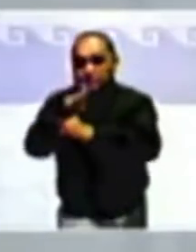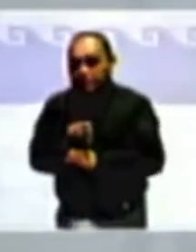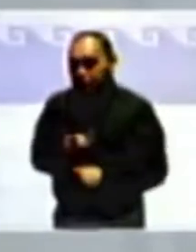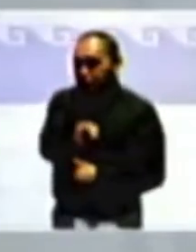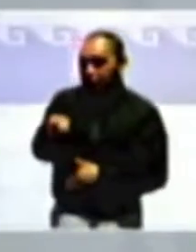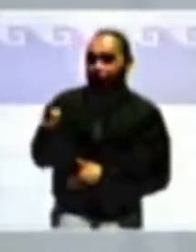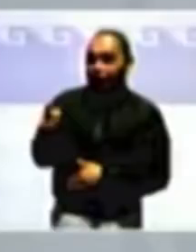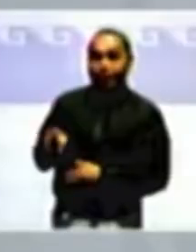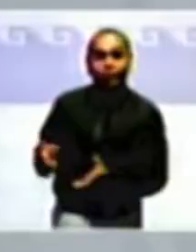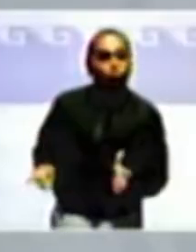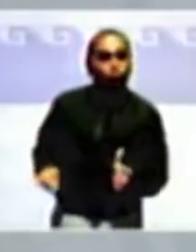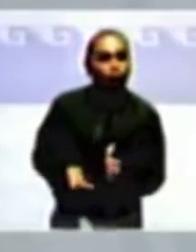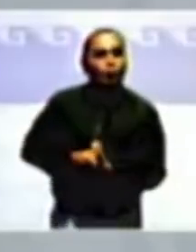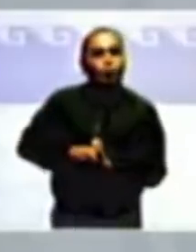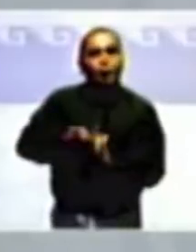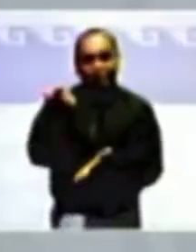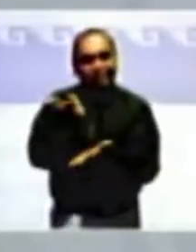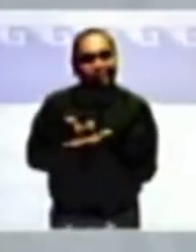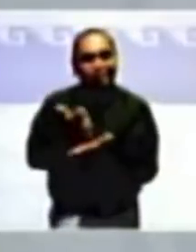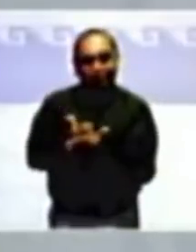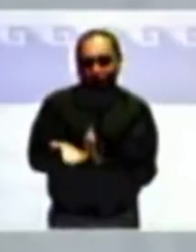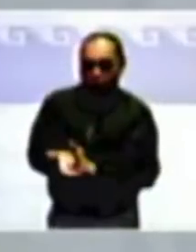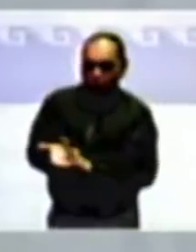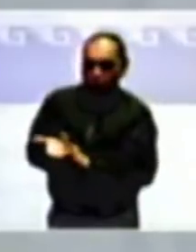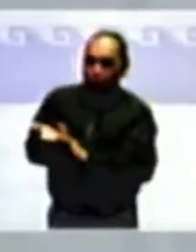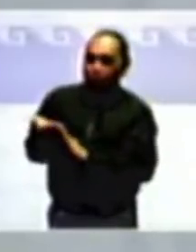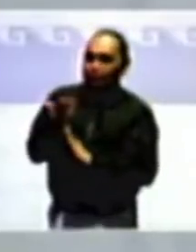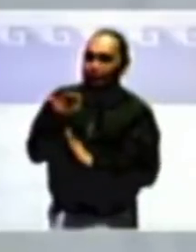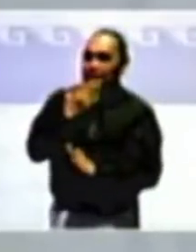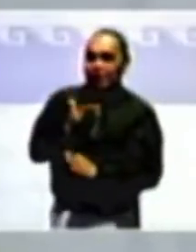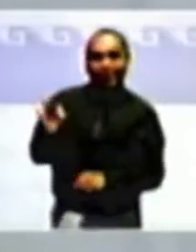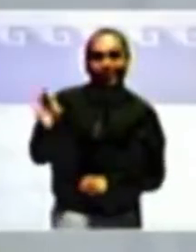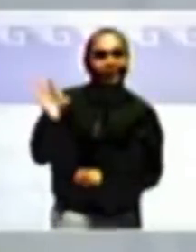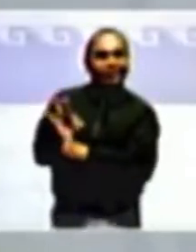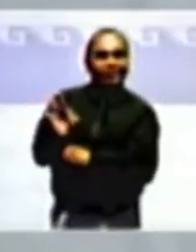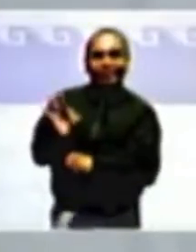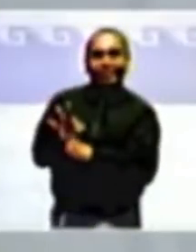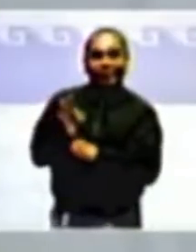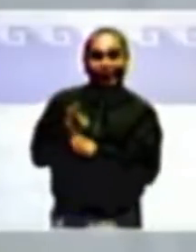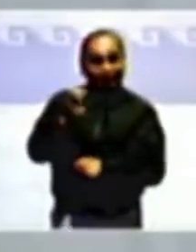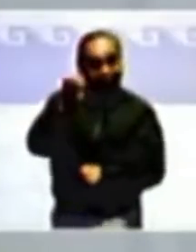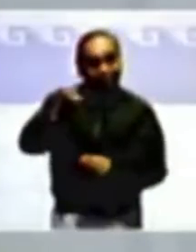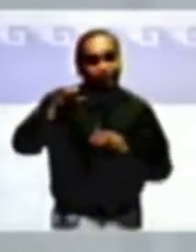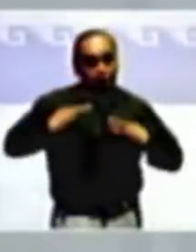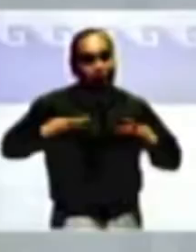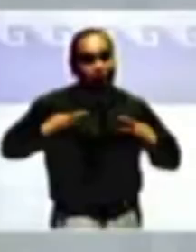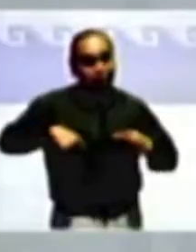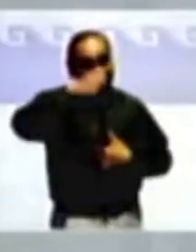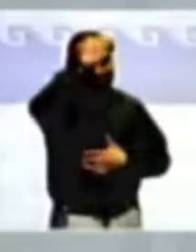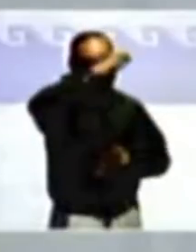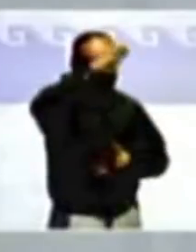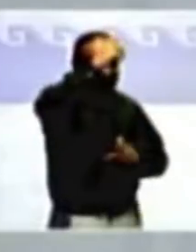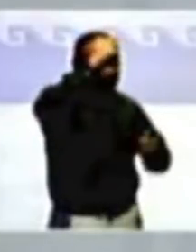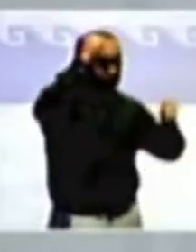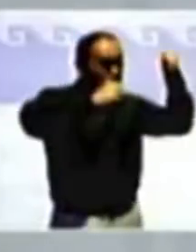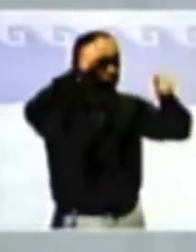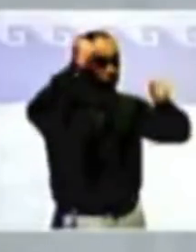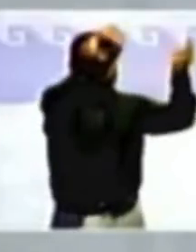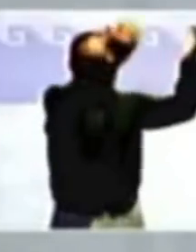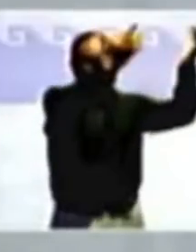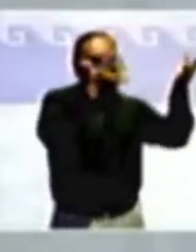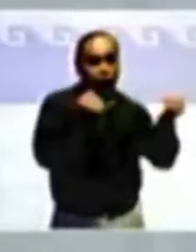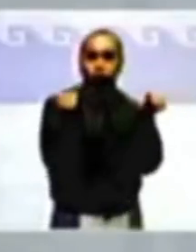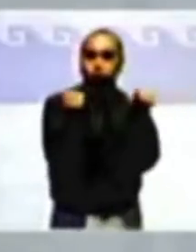momento sería muy bueno porque traería el turismo. Inclusive en Champotó, toda